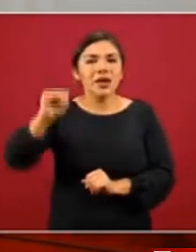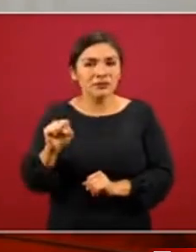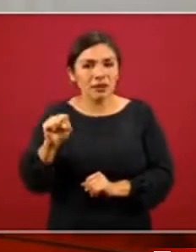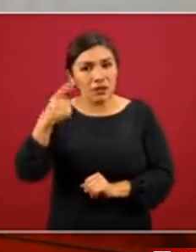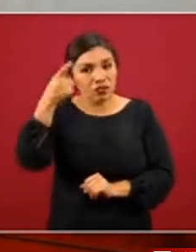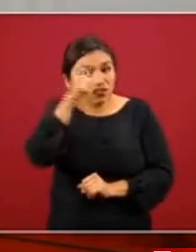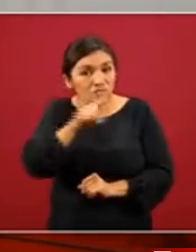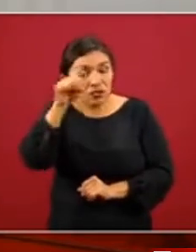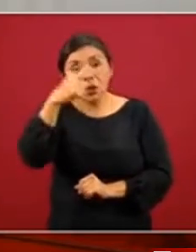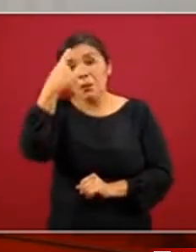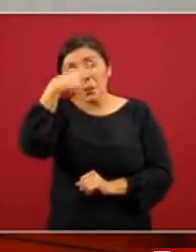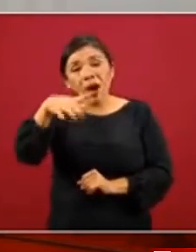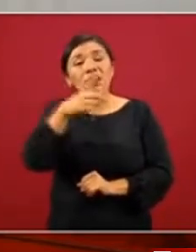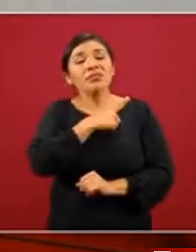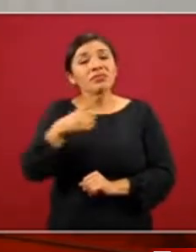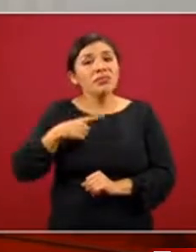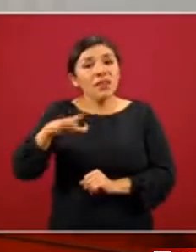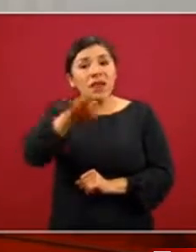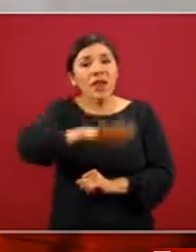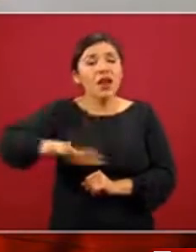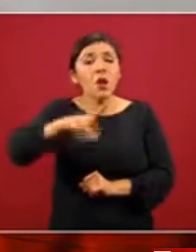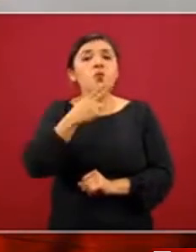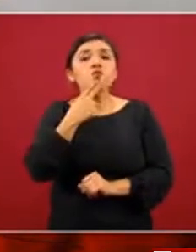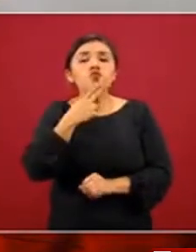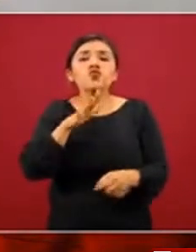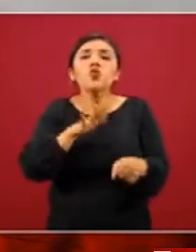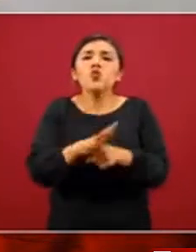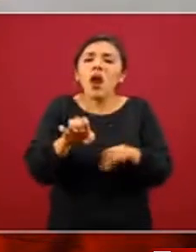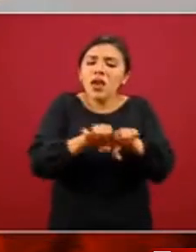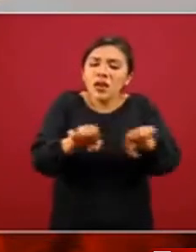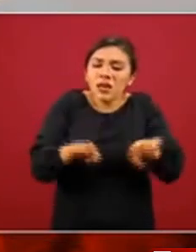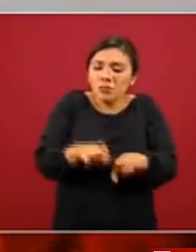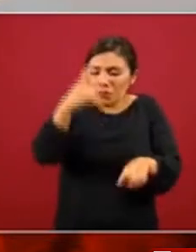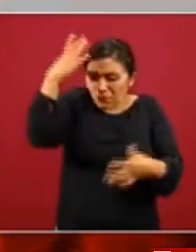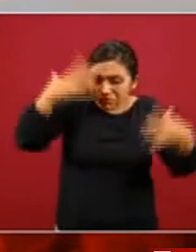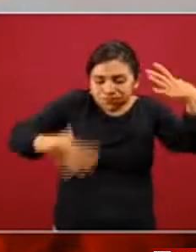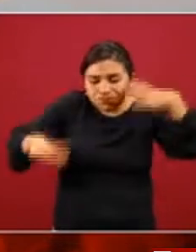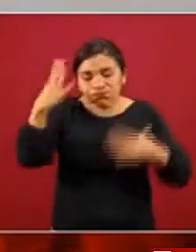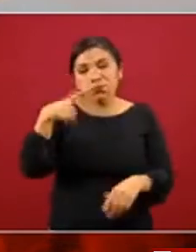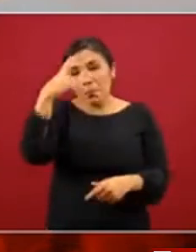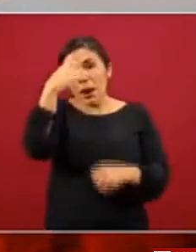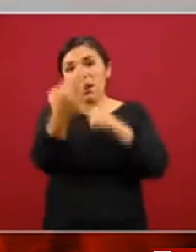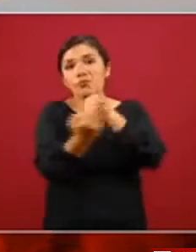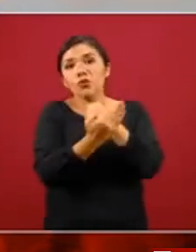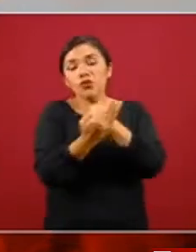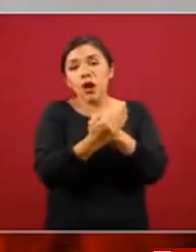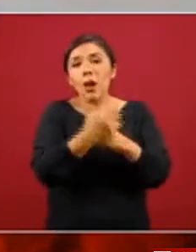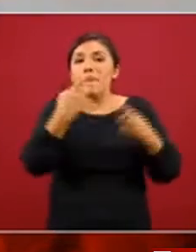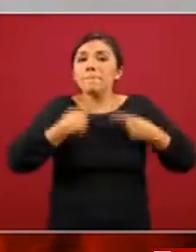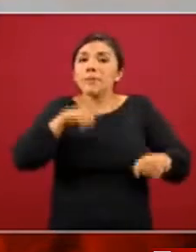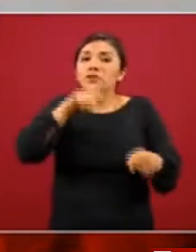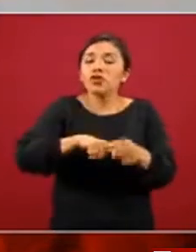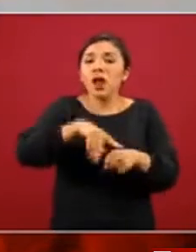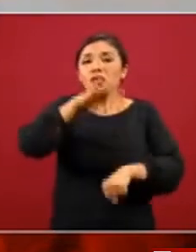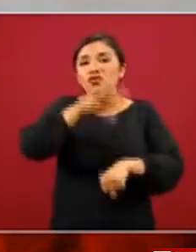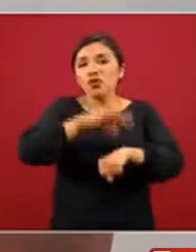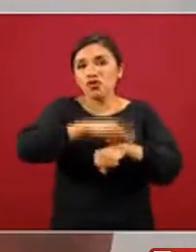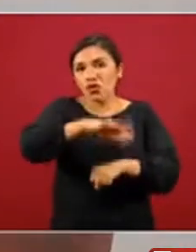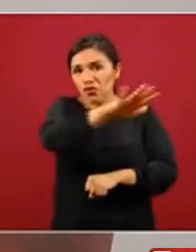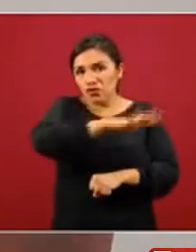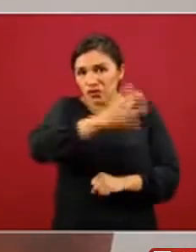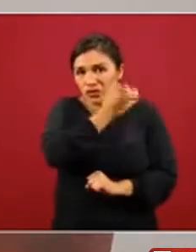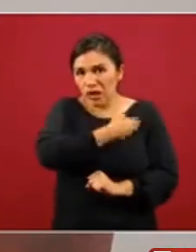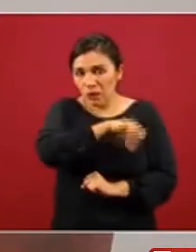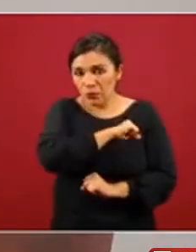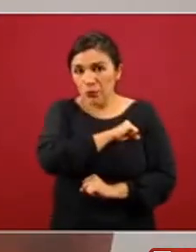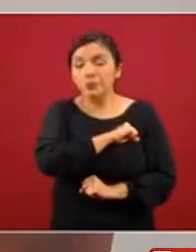para dar las recomendaciones de qué equipo de protección personal deben de utilizar los y las trabajadores de salud.